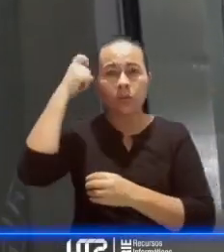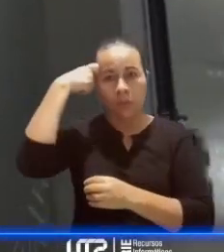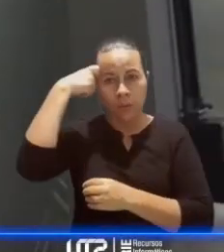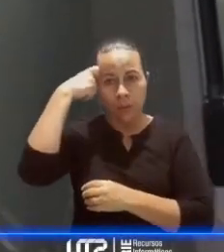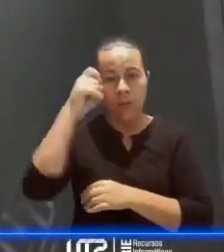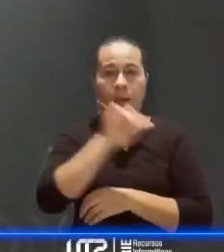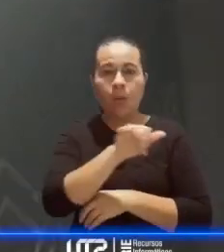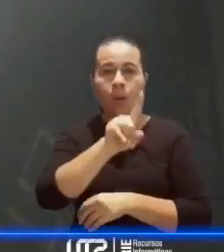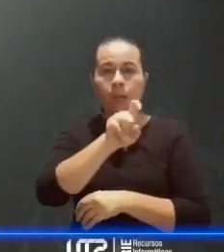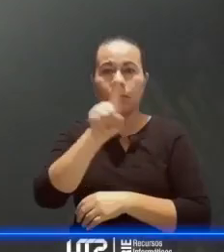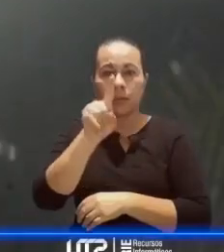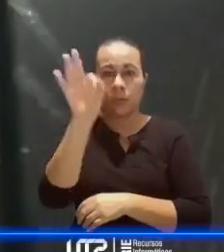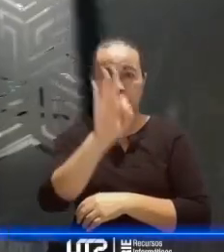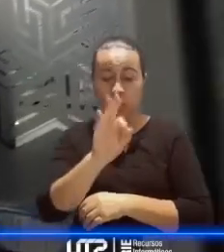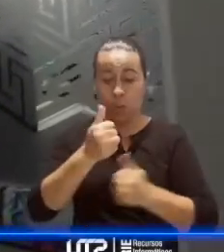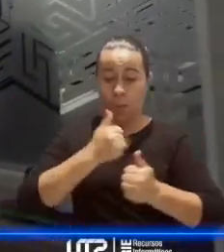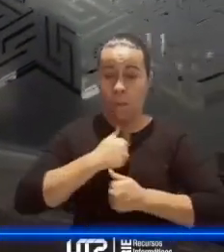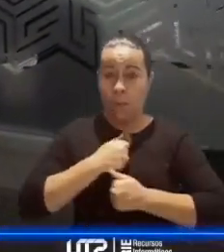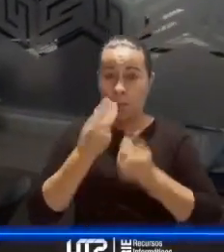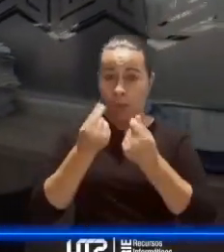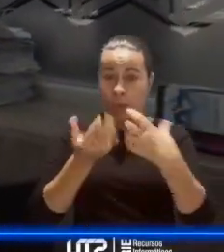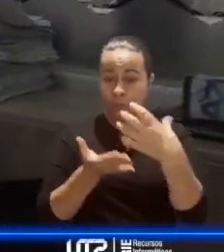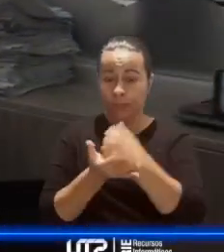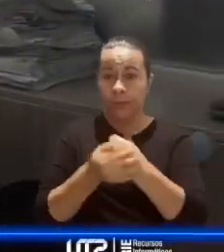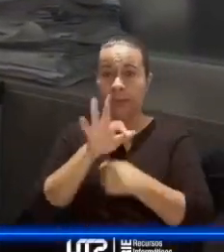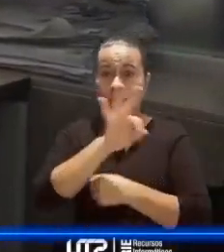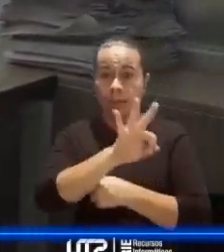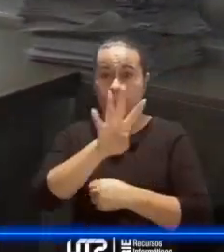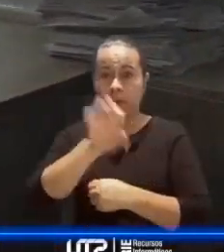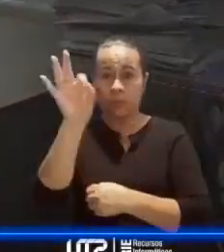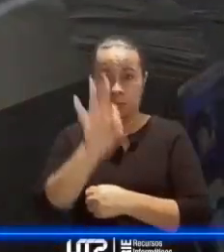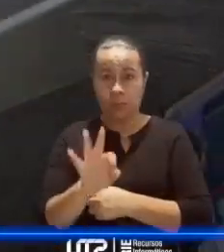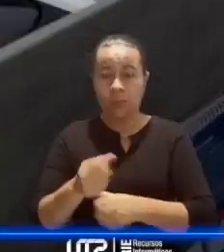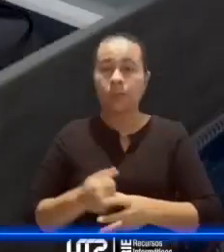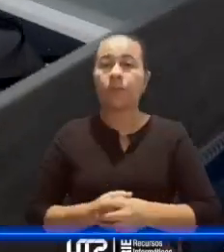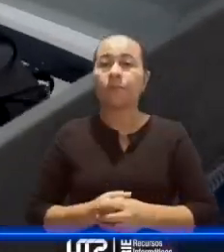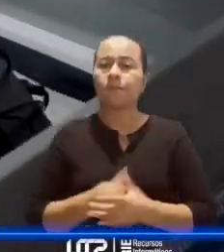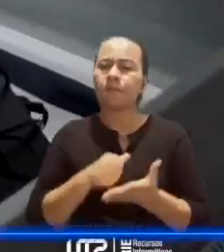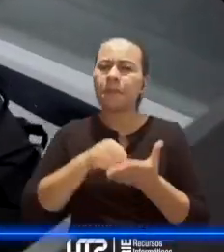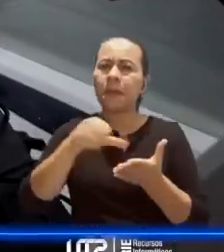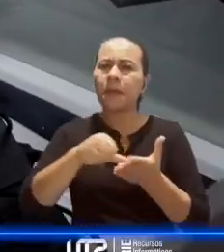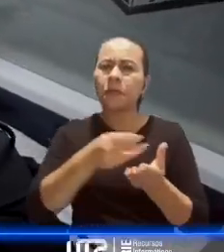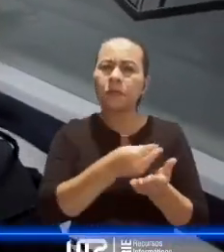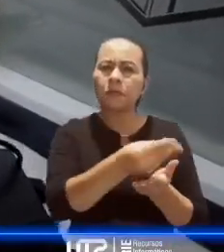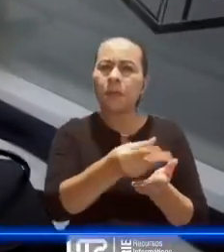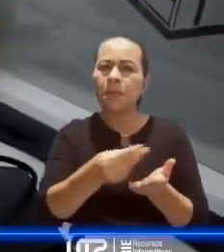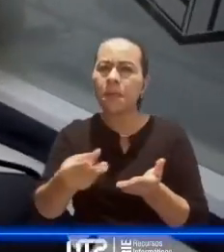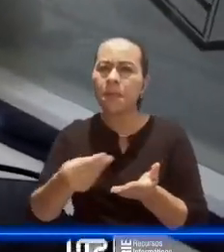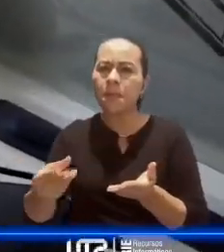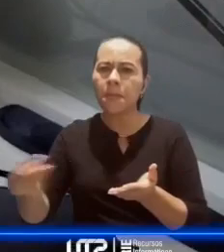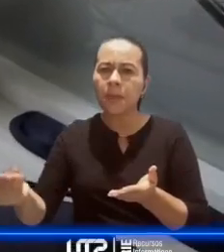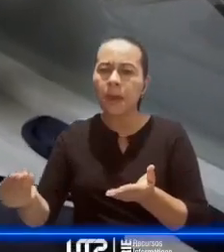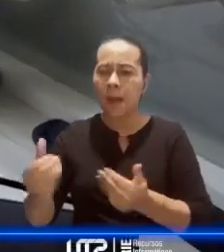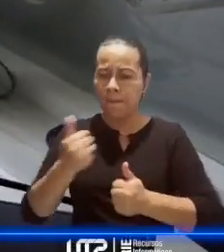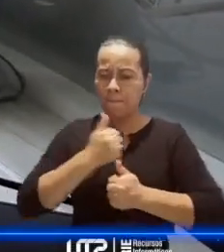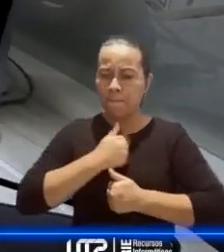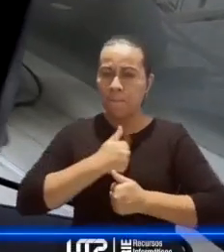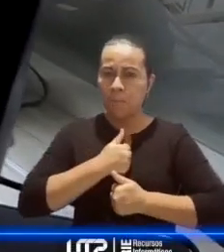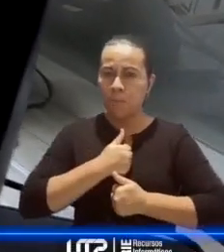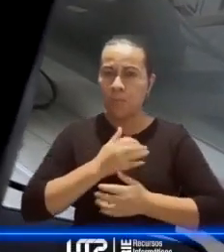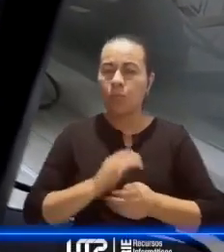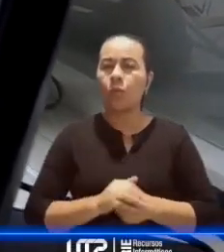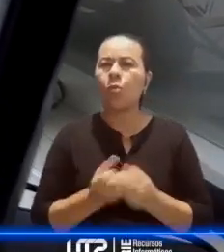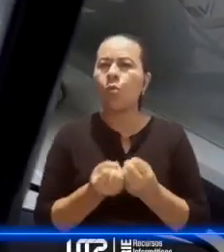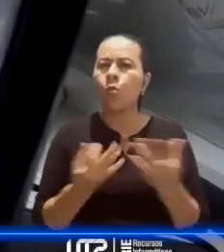Nación corresponden al 61% y los recursos propios al 39%. En la distribución de gastos de funcionamiento,